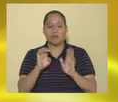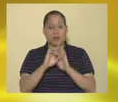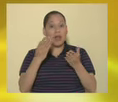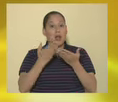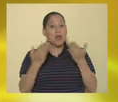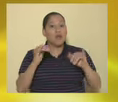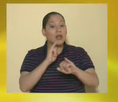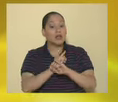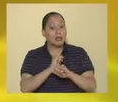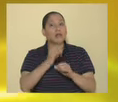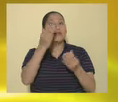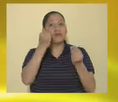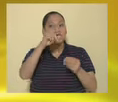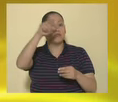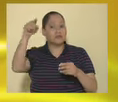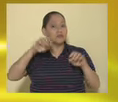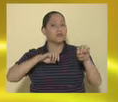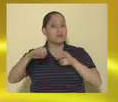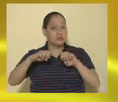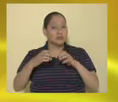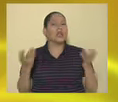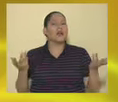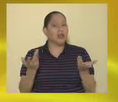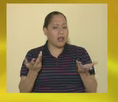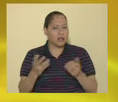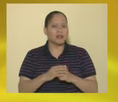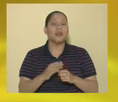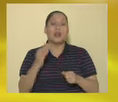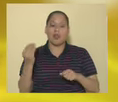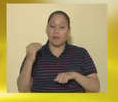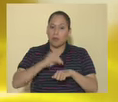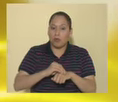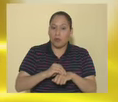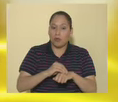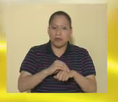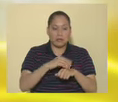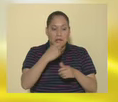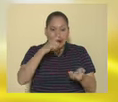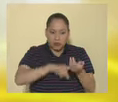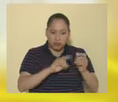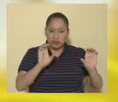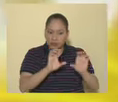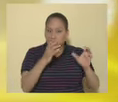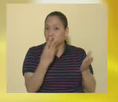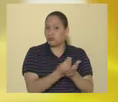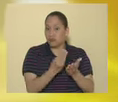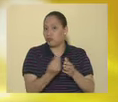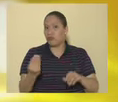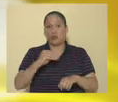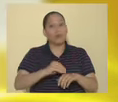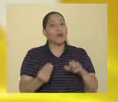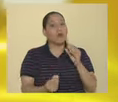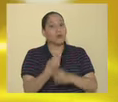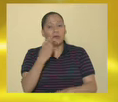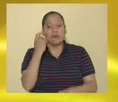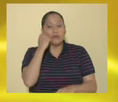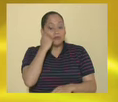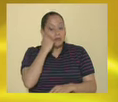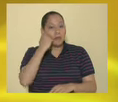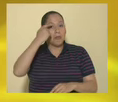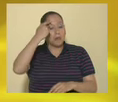Internet, muchas empresas que están actualizando sus sistemas computarizados